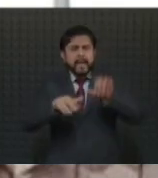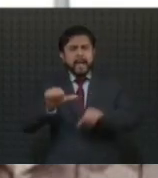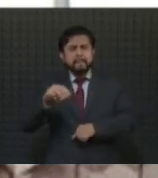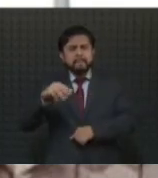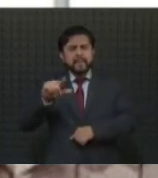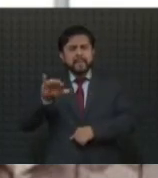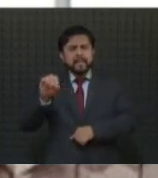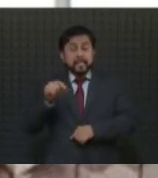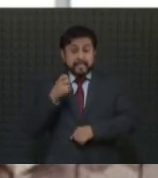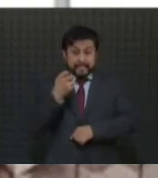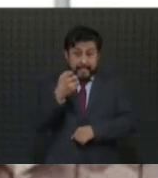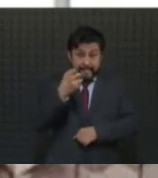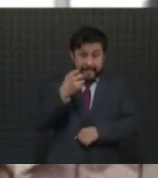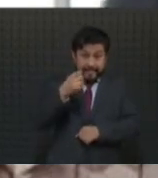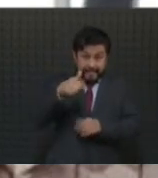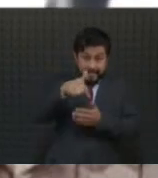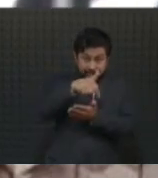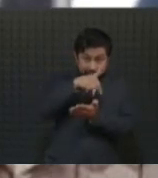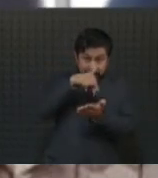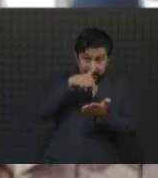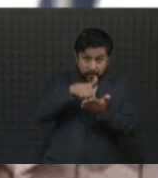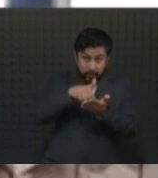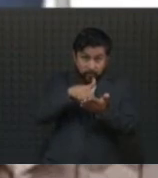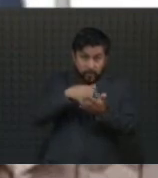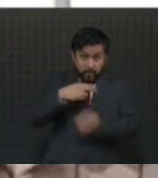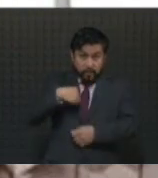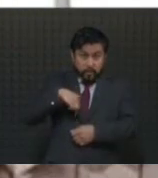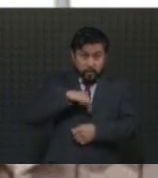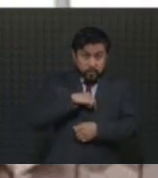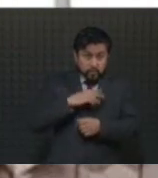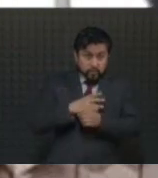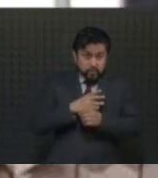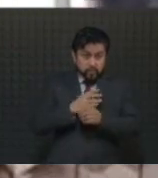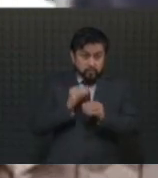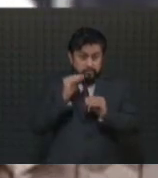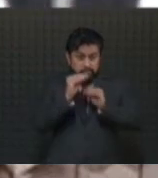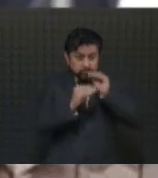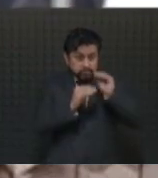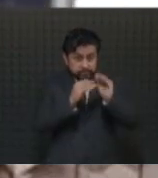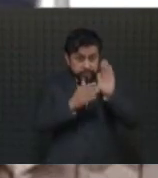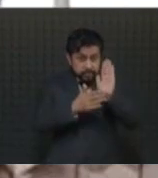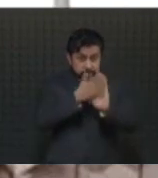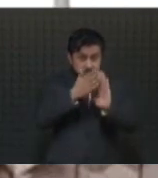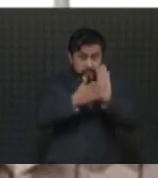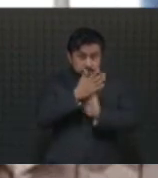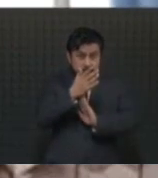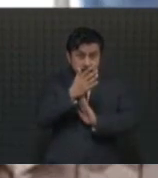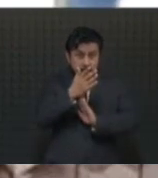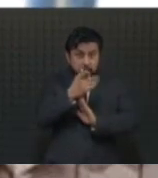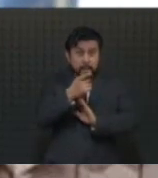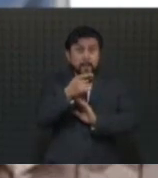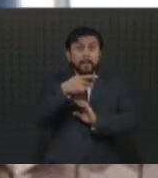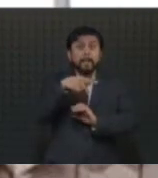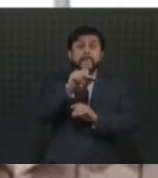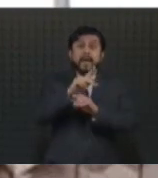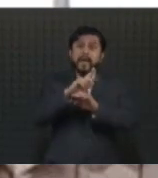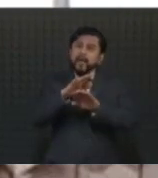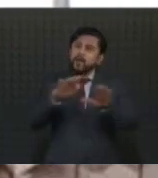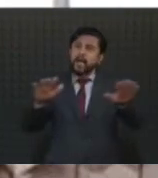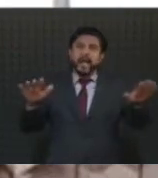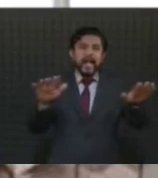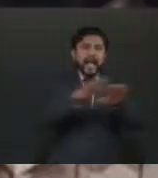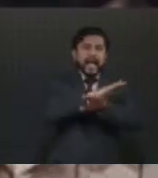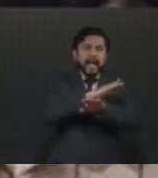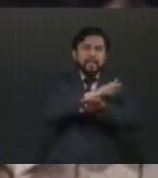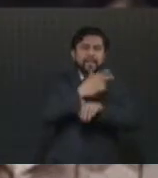Colón, hagamos una escultura dedicada a la mujer indígena. Y después